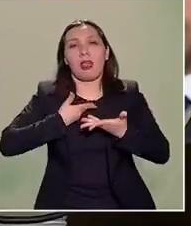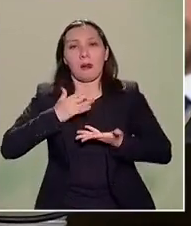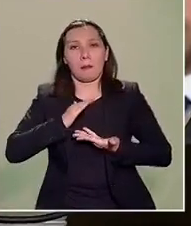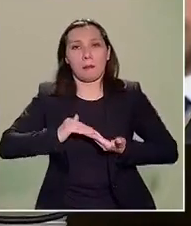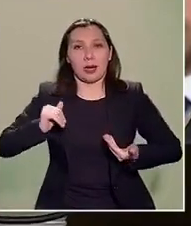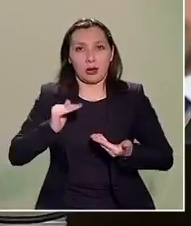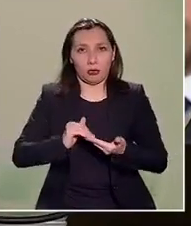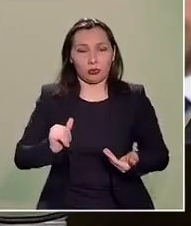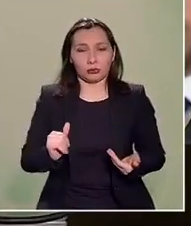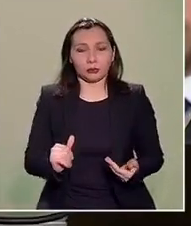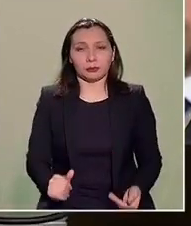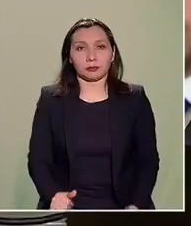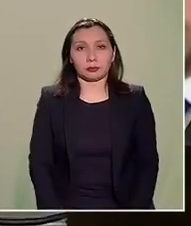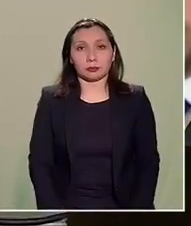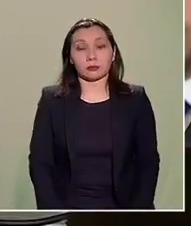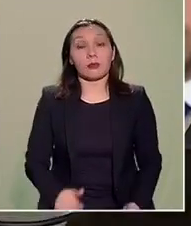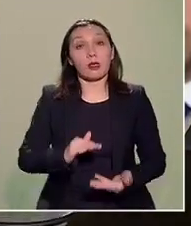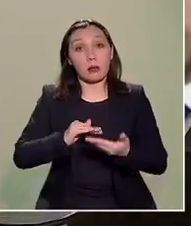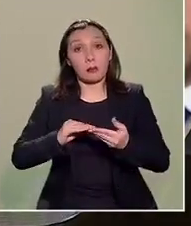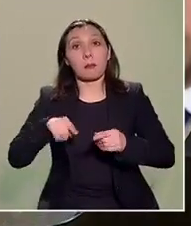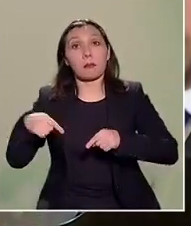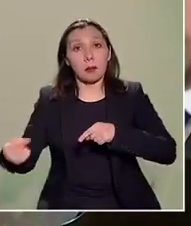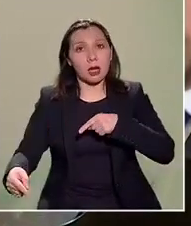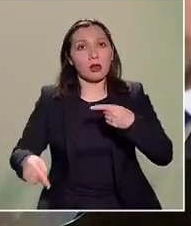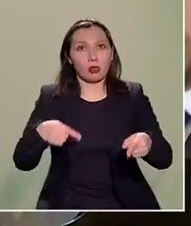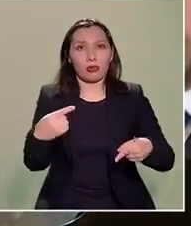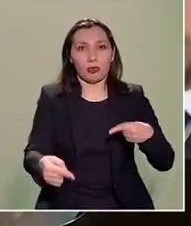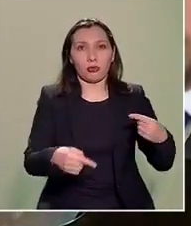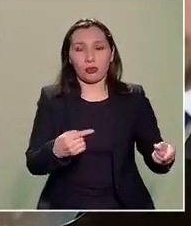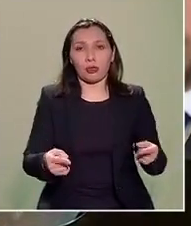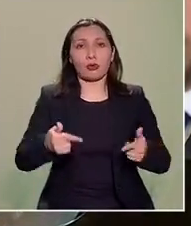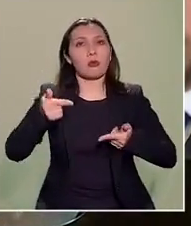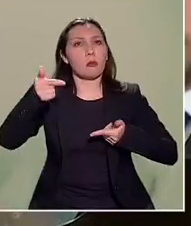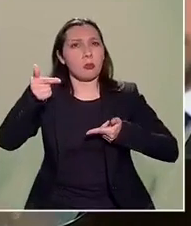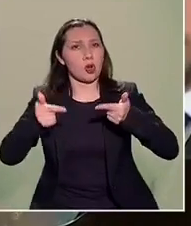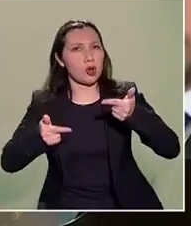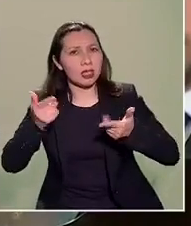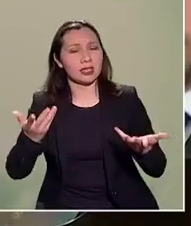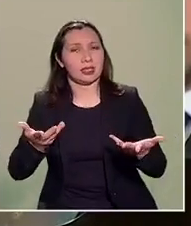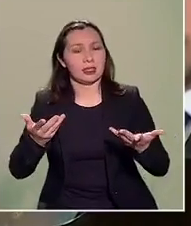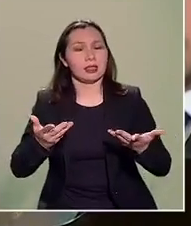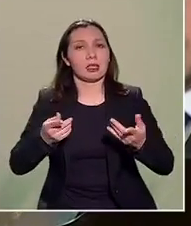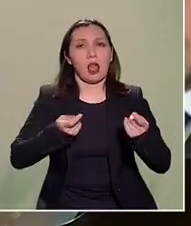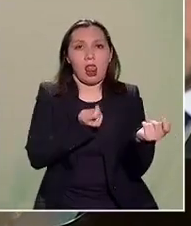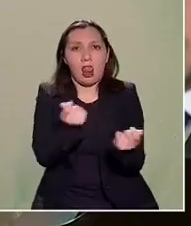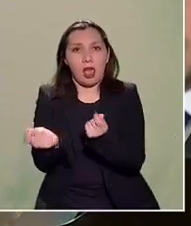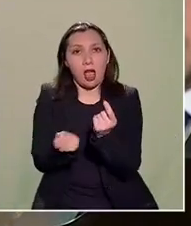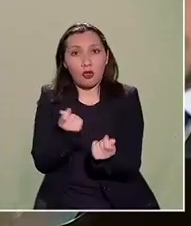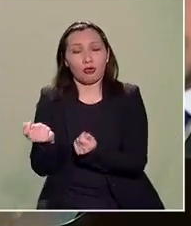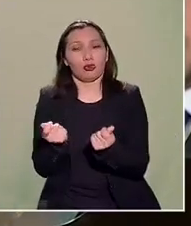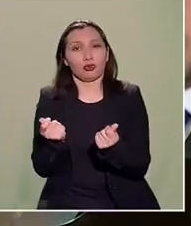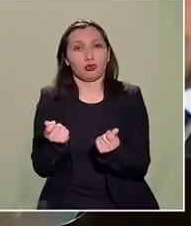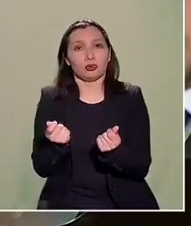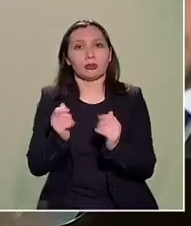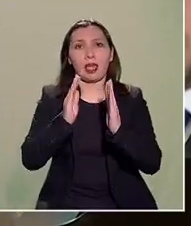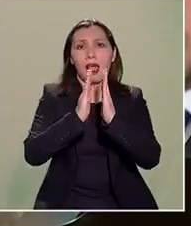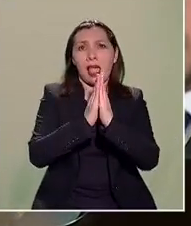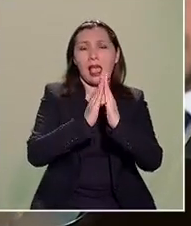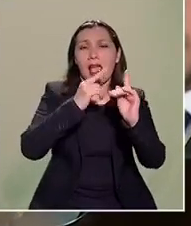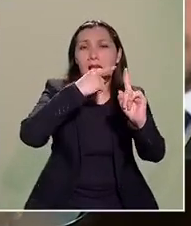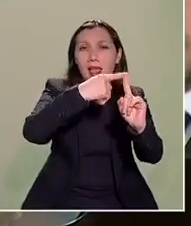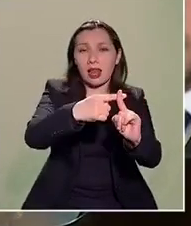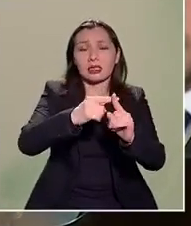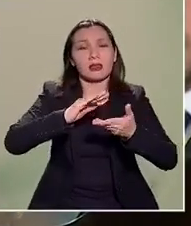perdón perdone monos en la política en los negocios en las iglesias